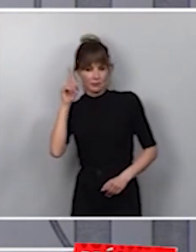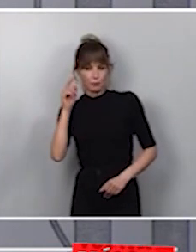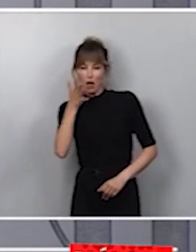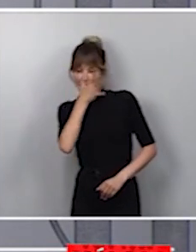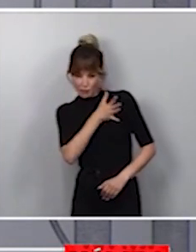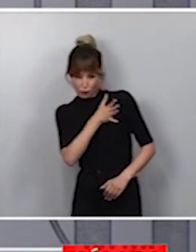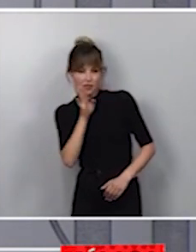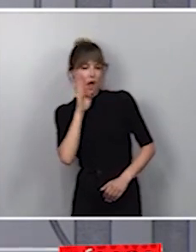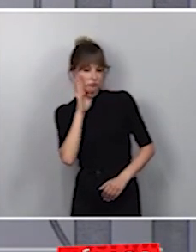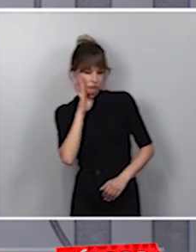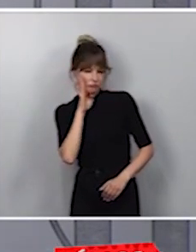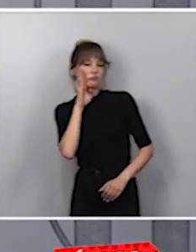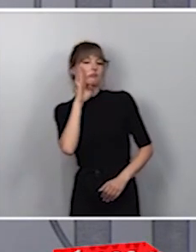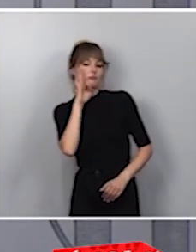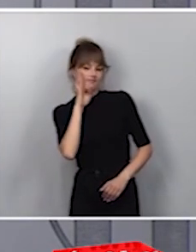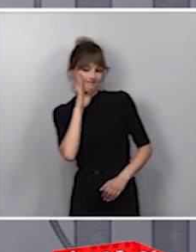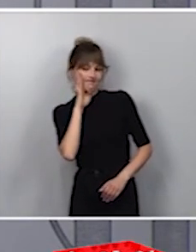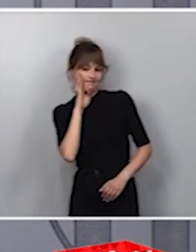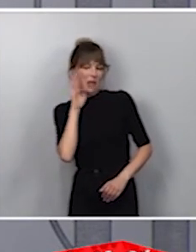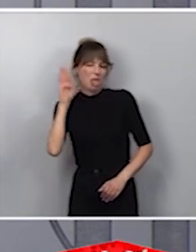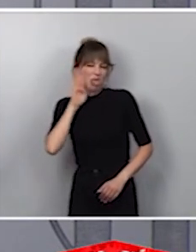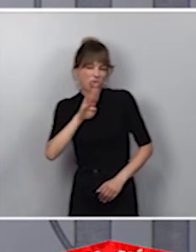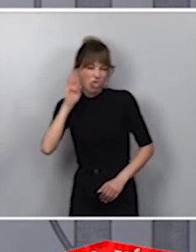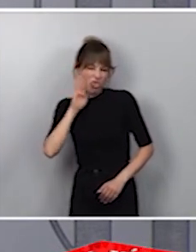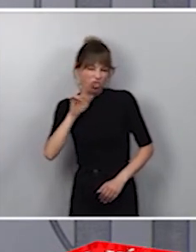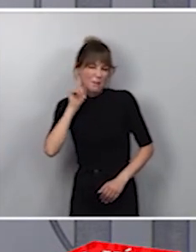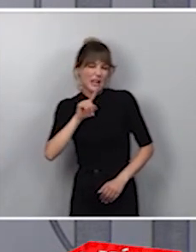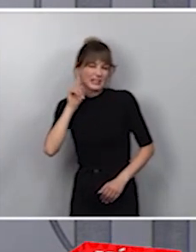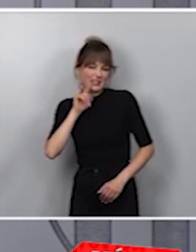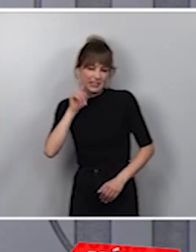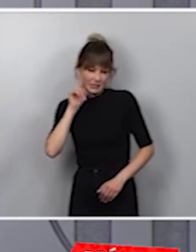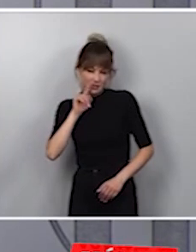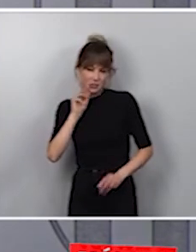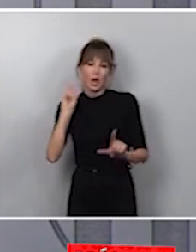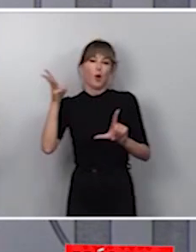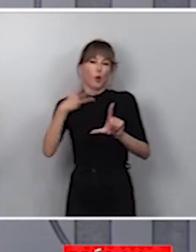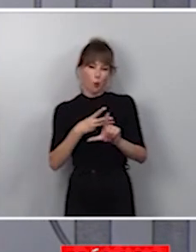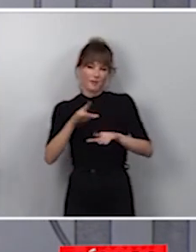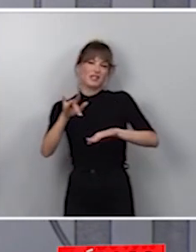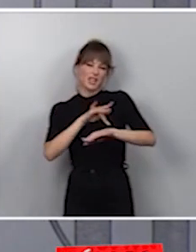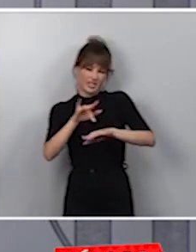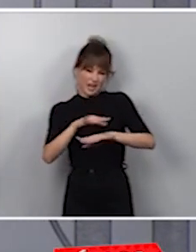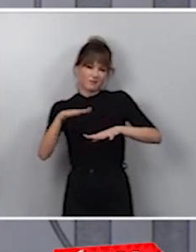denuncia está basada en mentiras y bulos de tabloides digitales y que